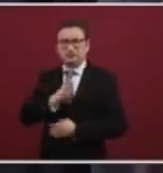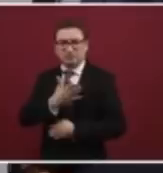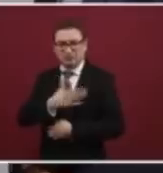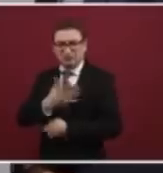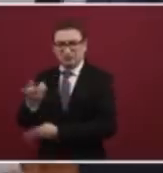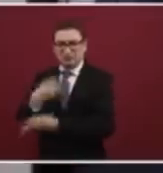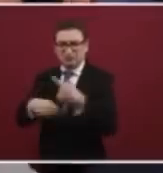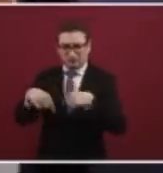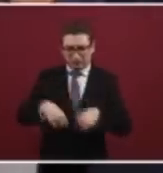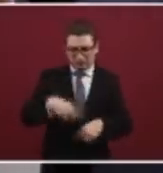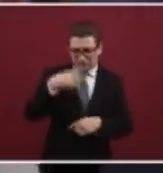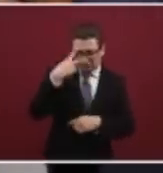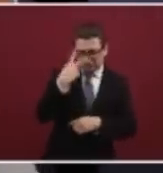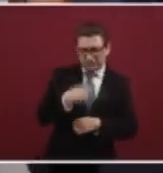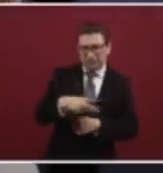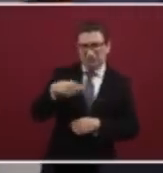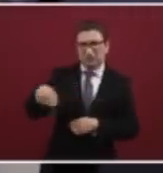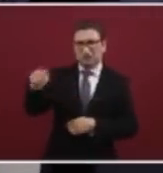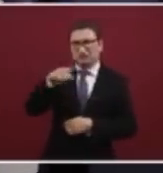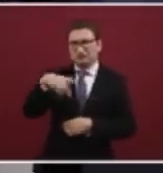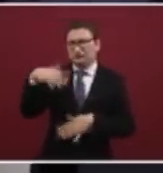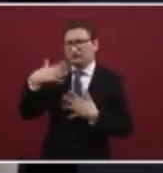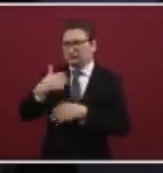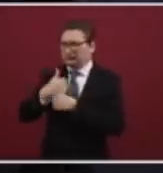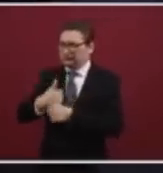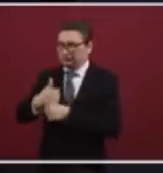ser dolorosamente expulsados de la suya